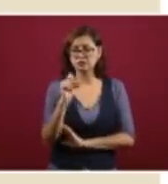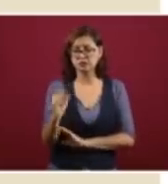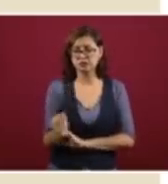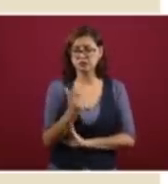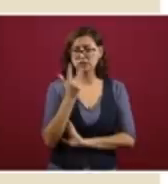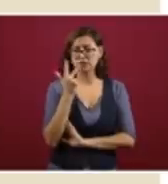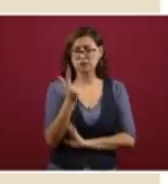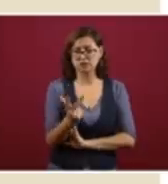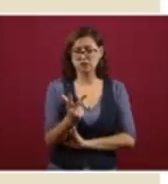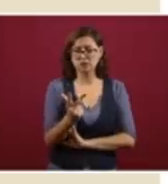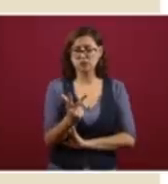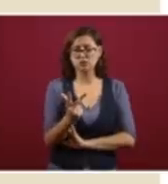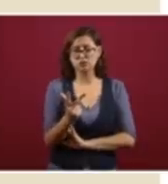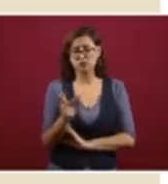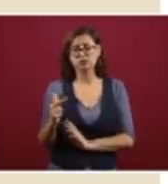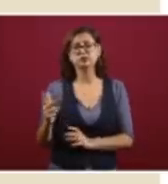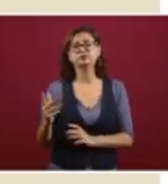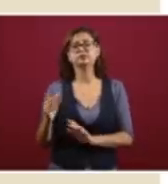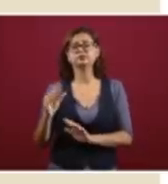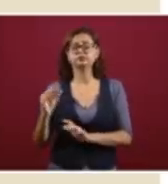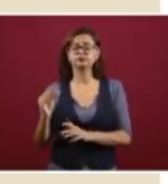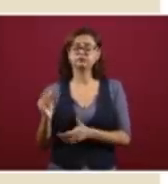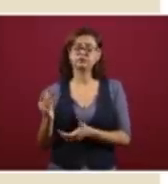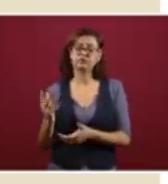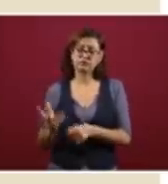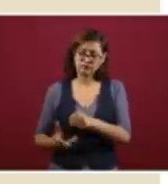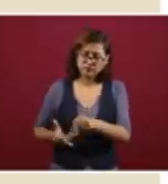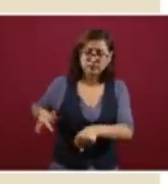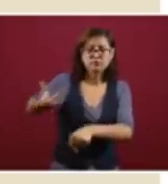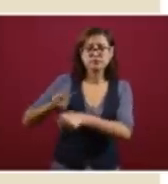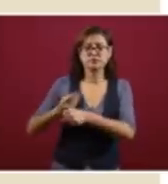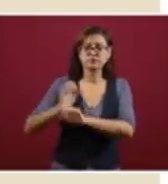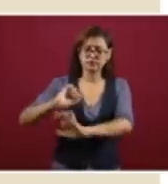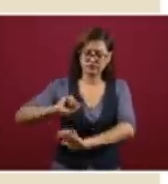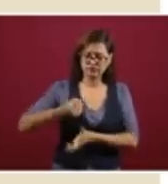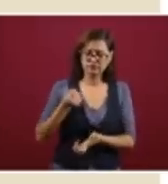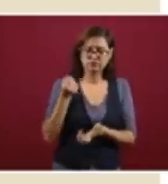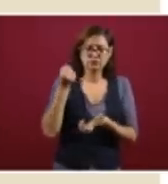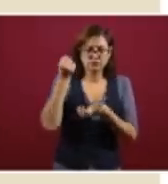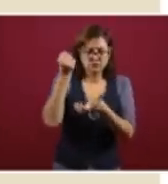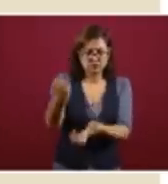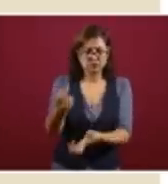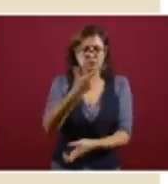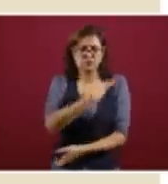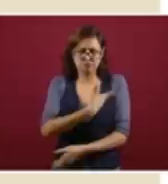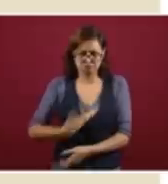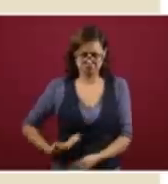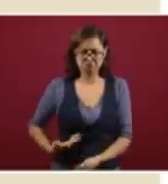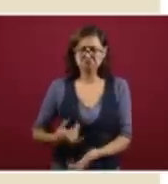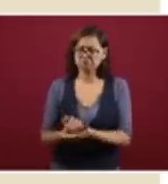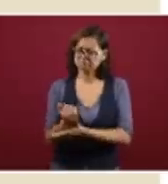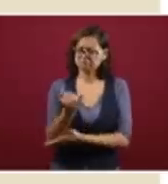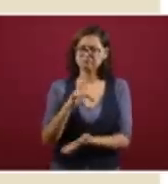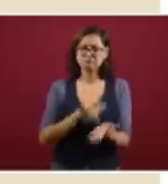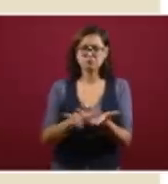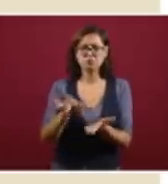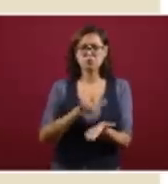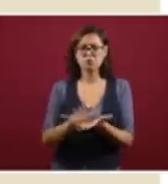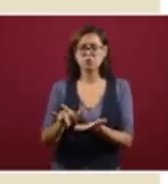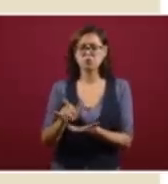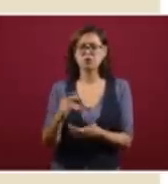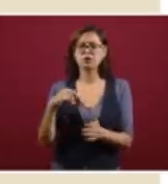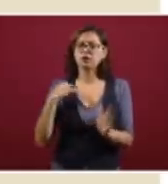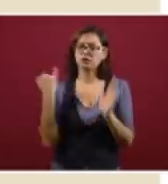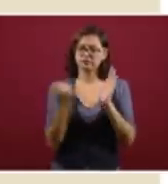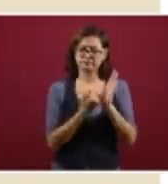6.268. A estos recursos se sumaron, por decisión del presidente, recursos